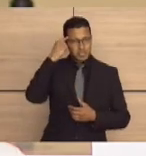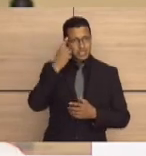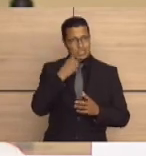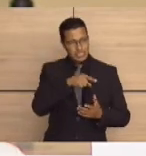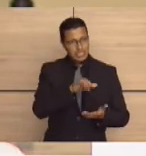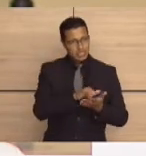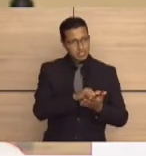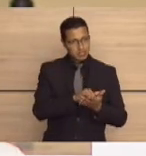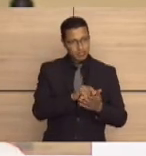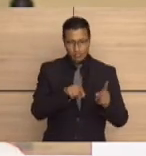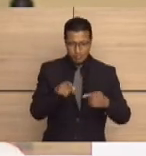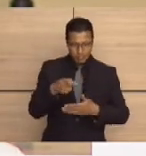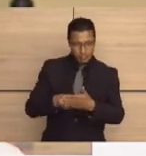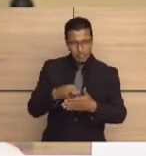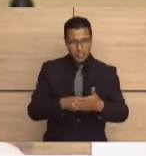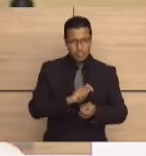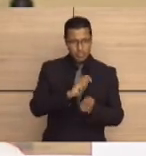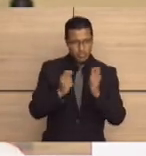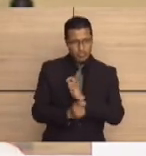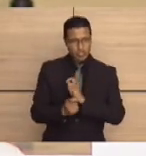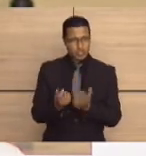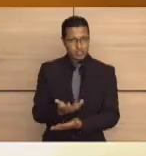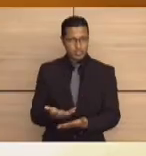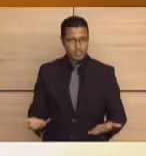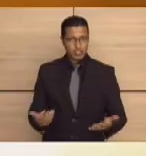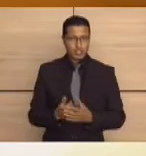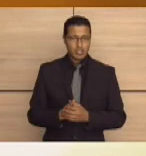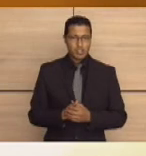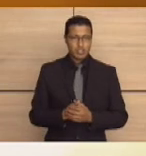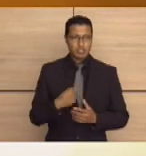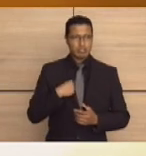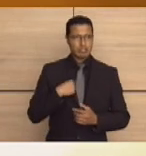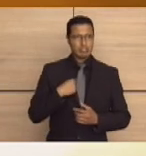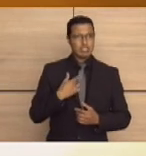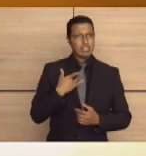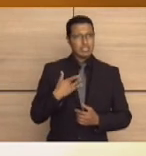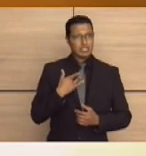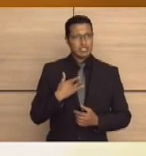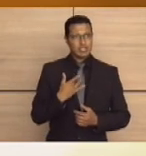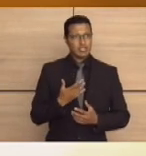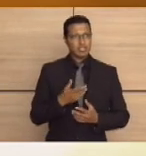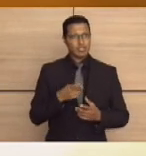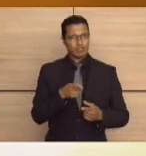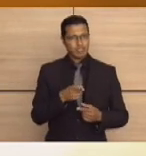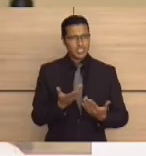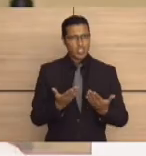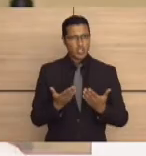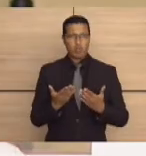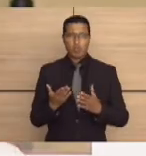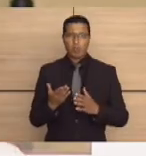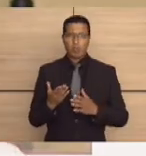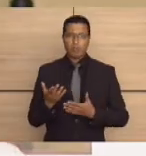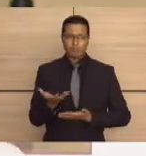revolucionar y cambiar ciertas cosas. Debemos tener más un sentido de alteridad, debemos crear procesos de catarsis, de